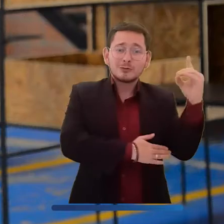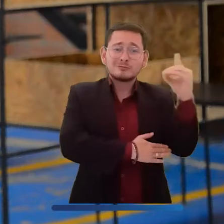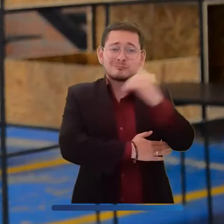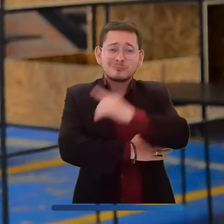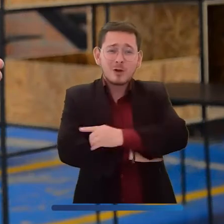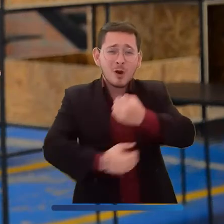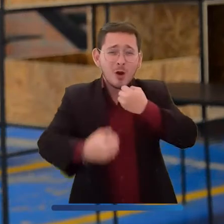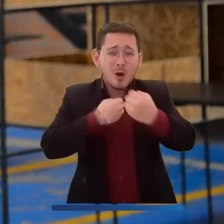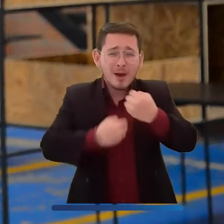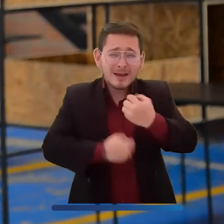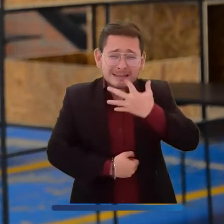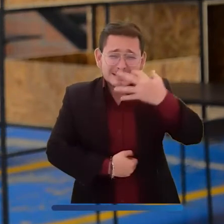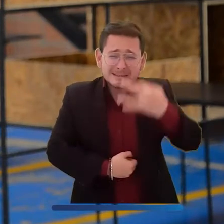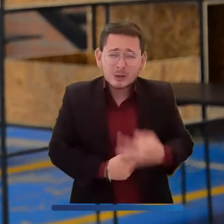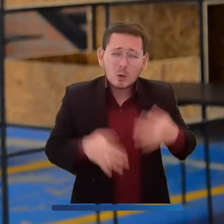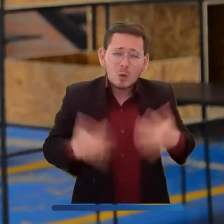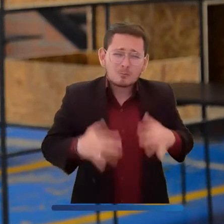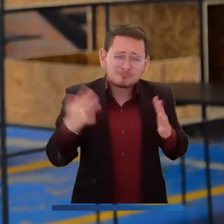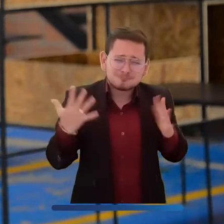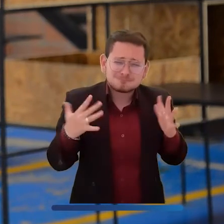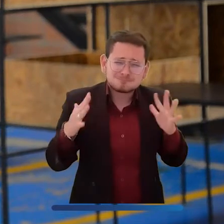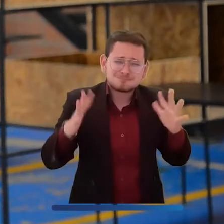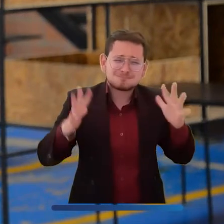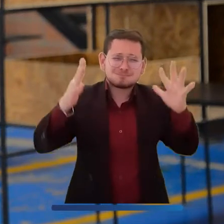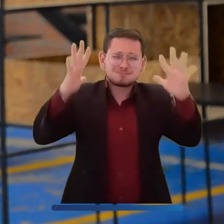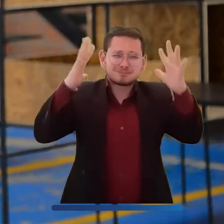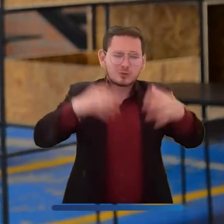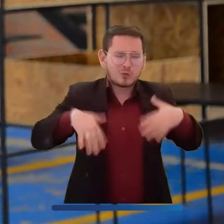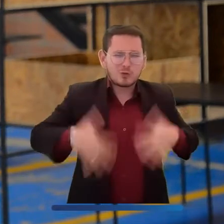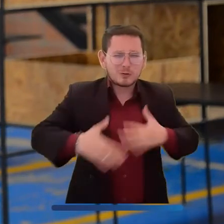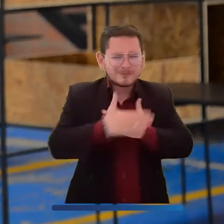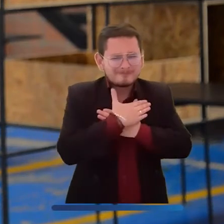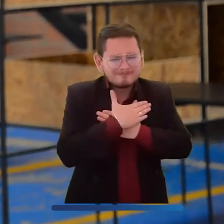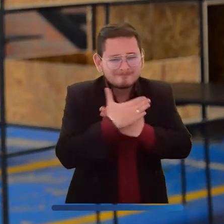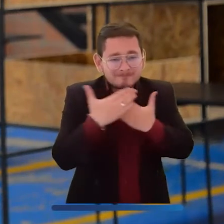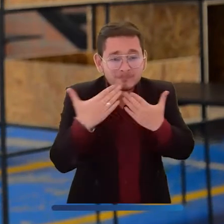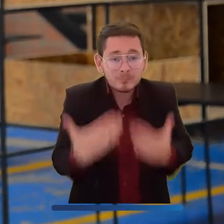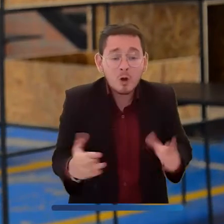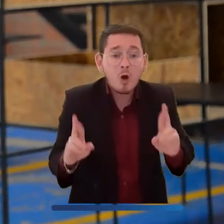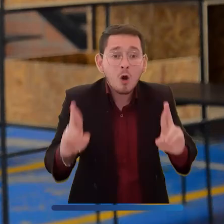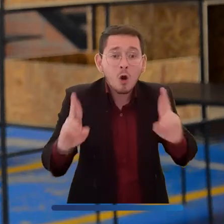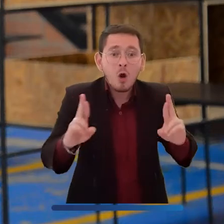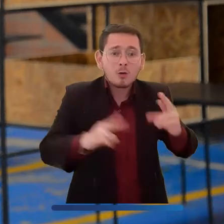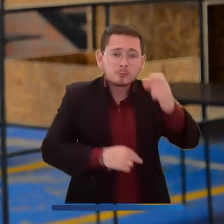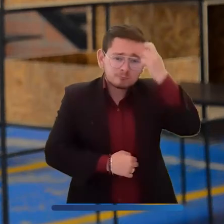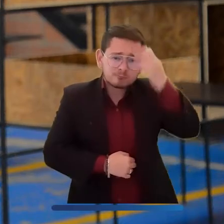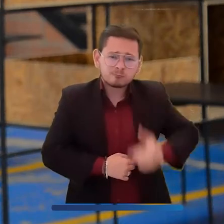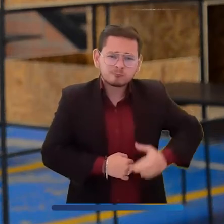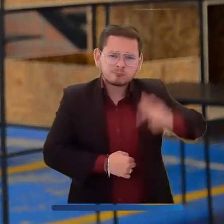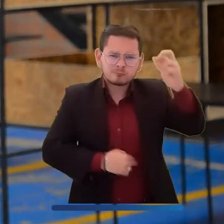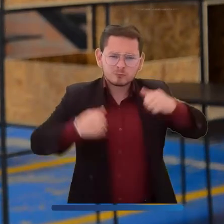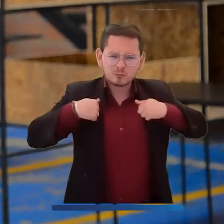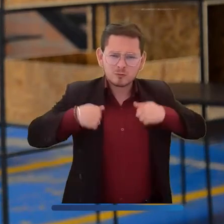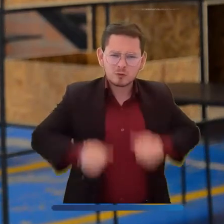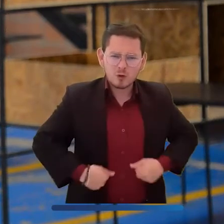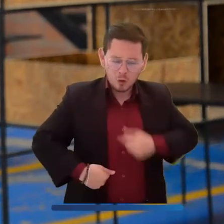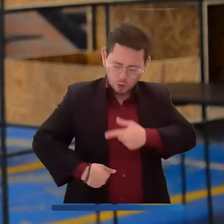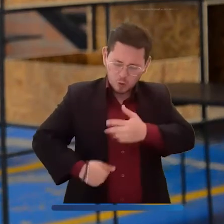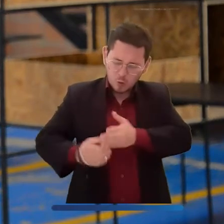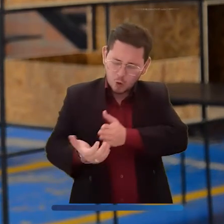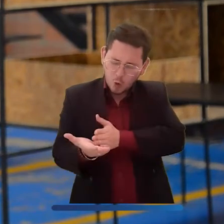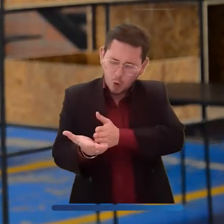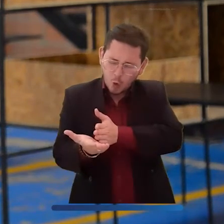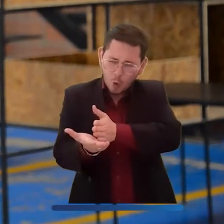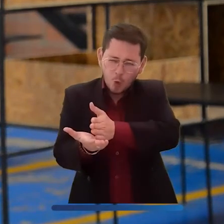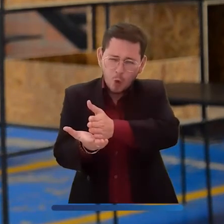debemos. En este Día del Periodista, quiero extenderles mis más sinceras felicitaciones y pedirles que continúen ejerciendo